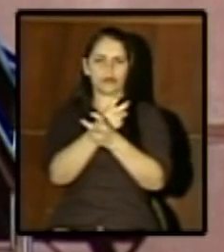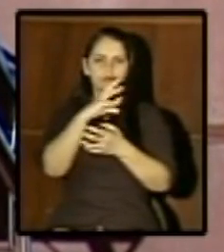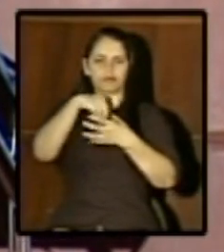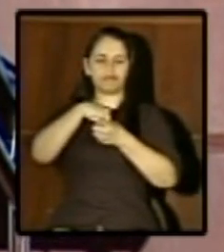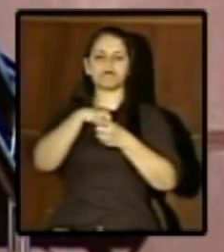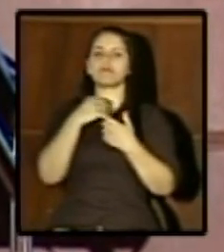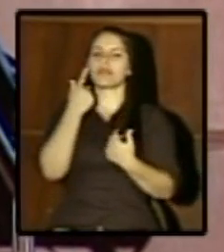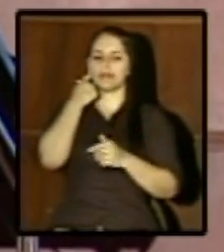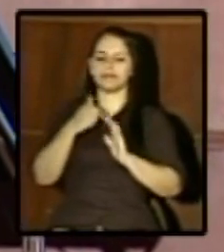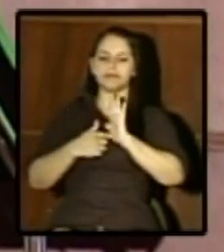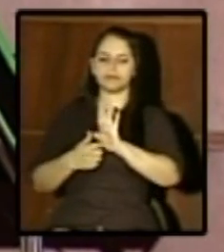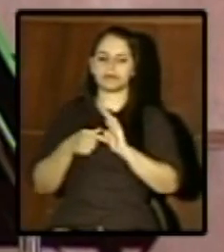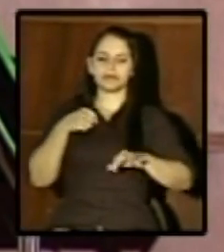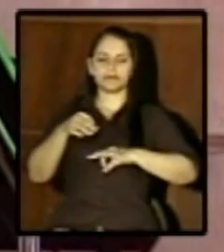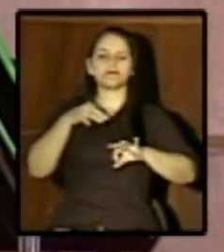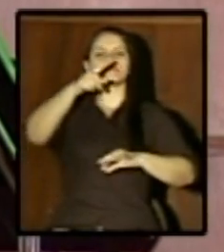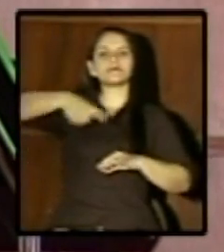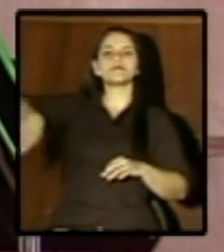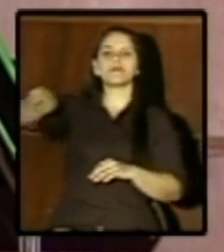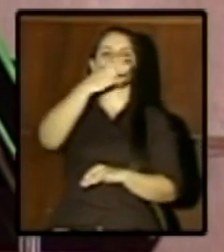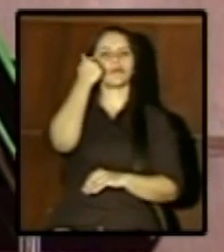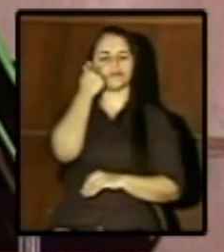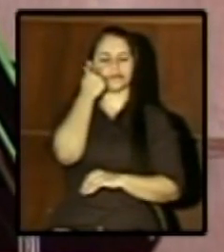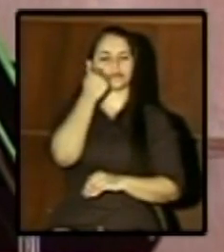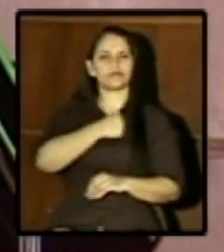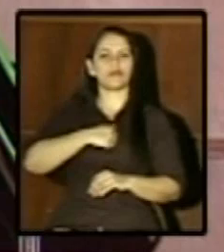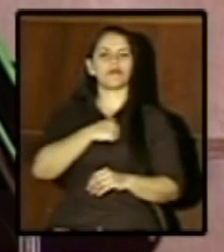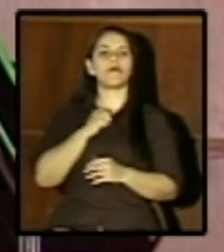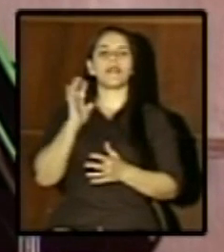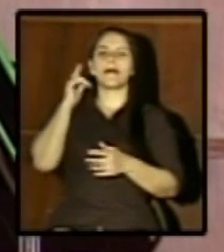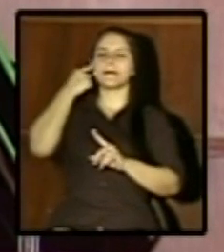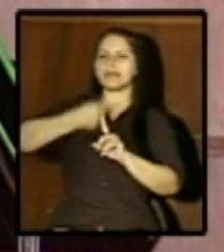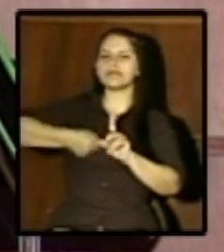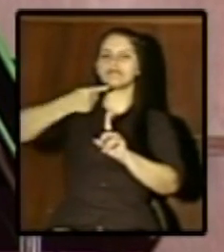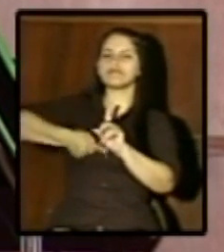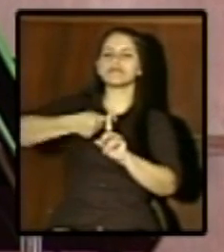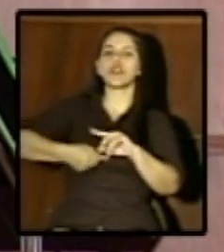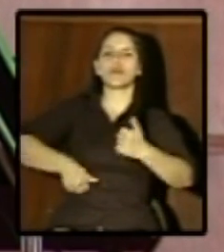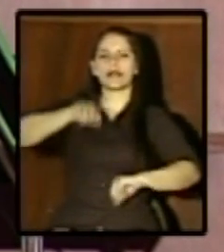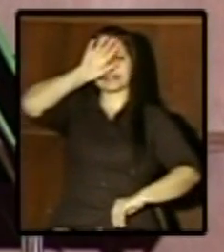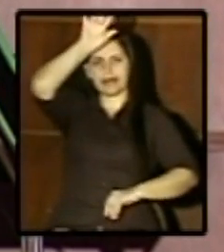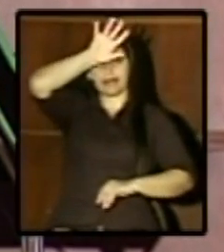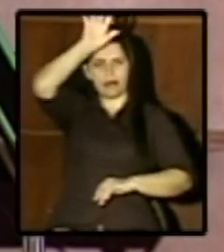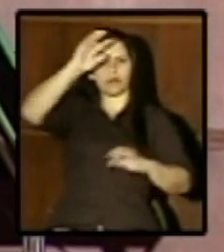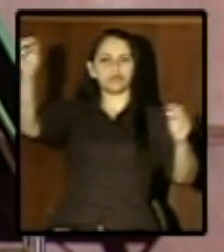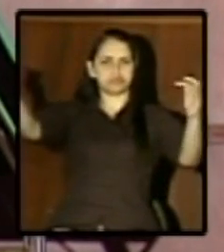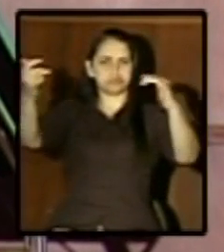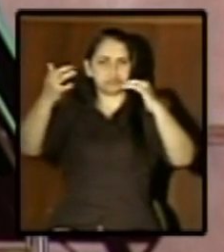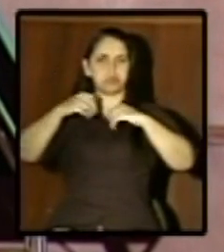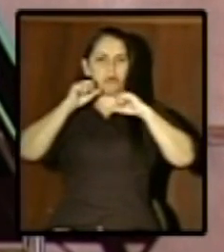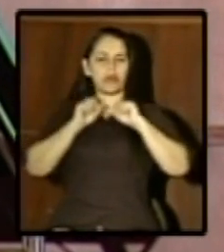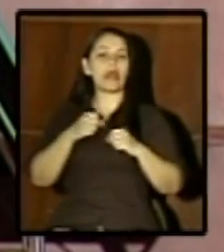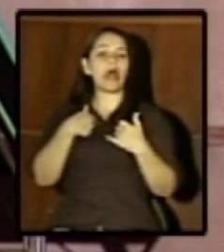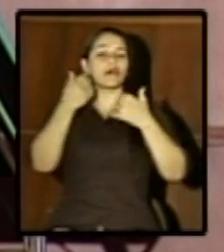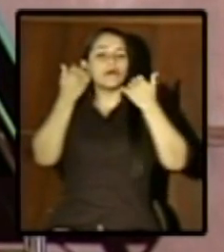aclarar sus dudas e invitamos a los televidentes para que nos acompañen cada mes aquí en San Diego, donde pueden hacer sus preguntas al finalizar